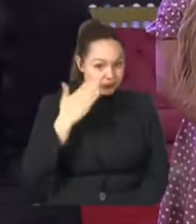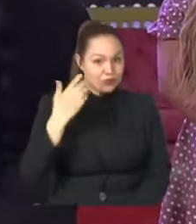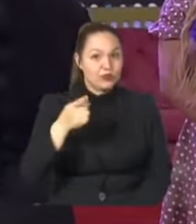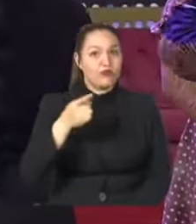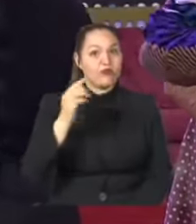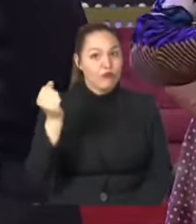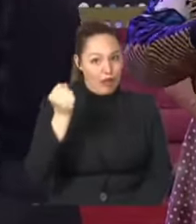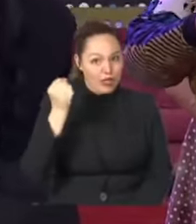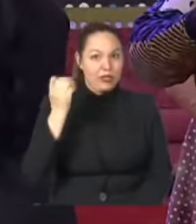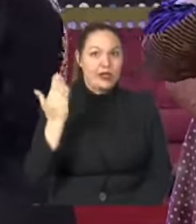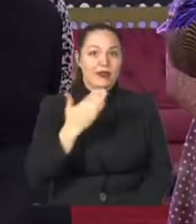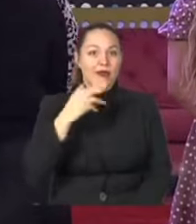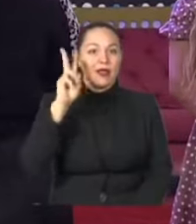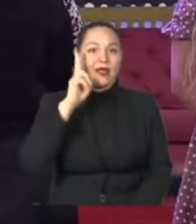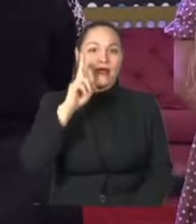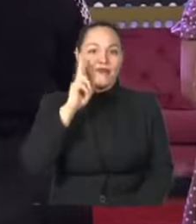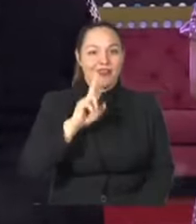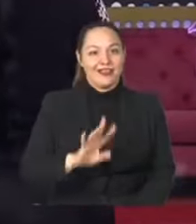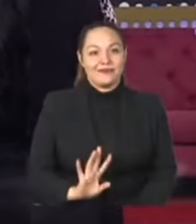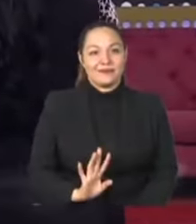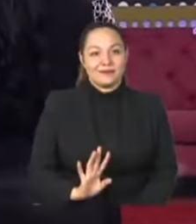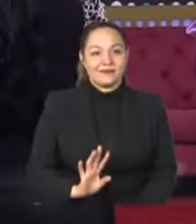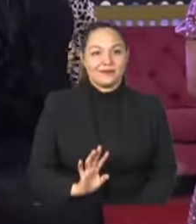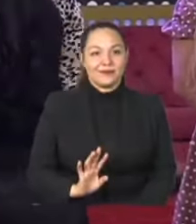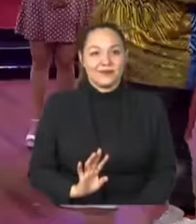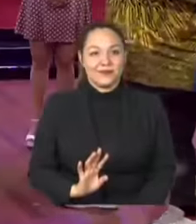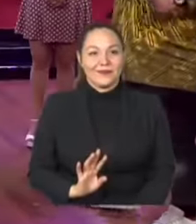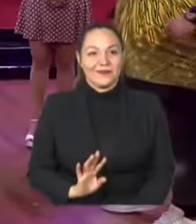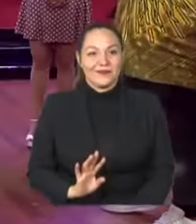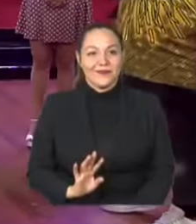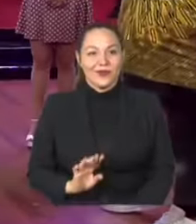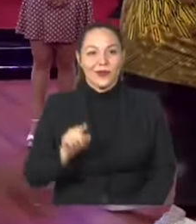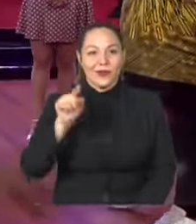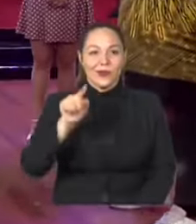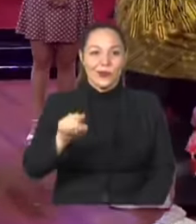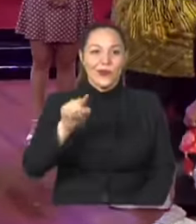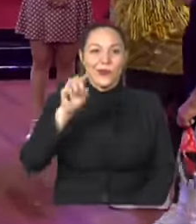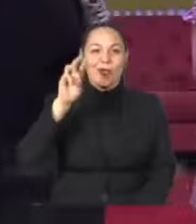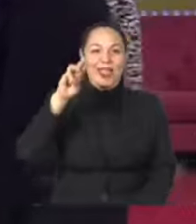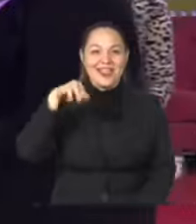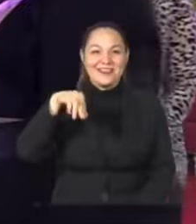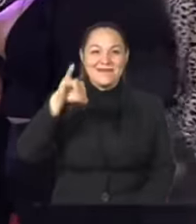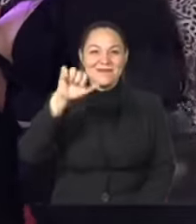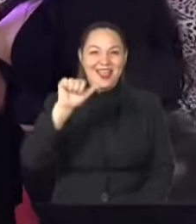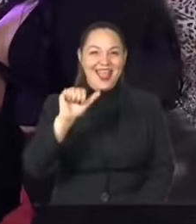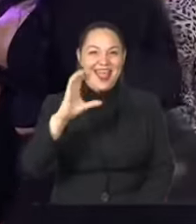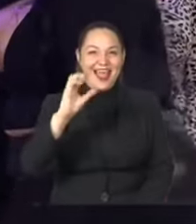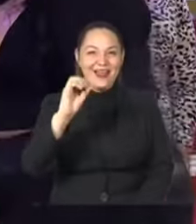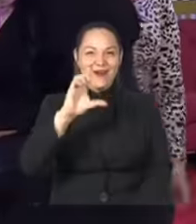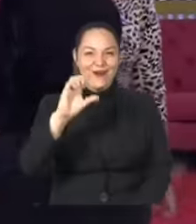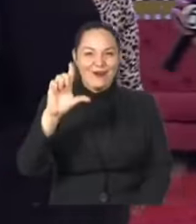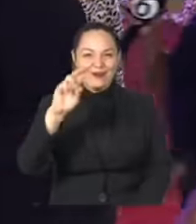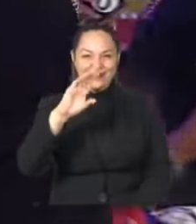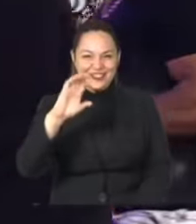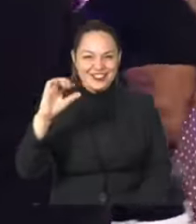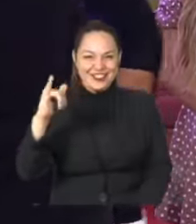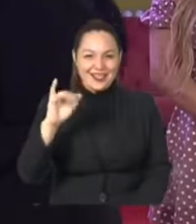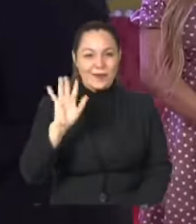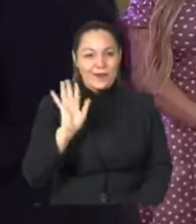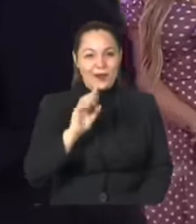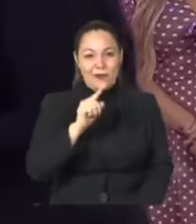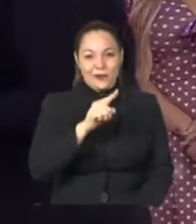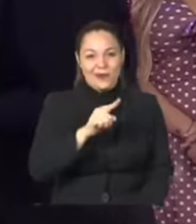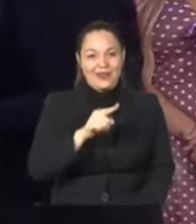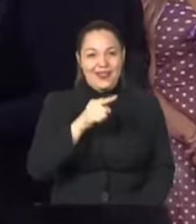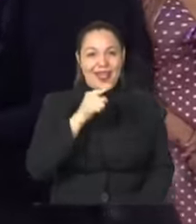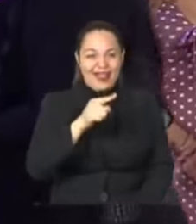qué? Mía. Tú eres mía, Culuchi. Fuerte, 4,000. Él va a pagar todas las que me han